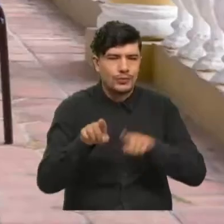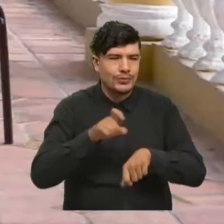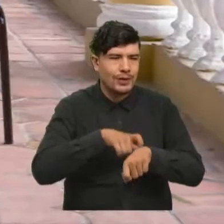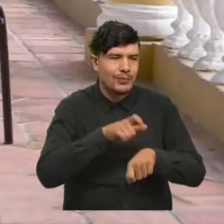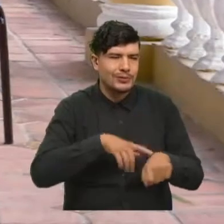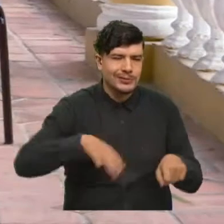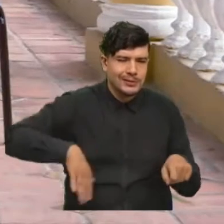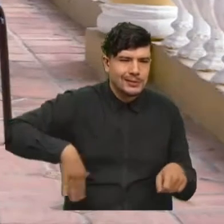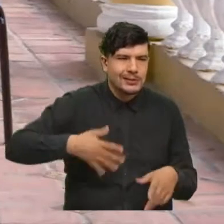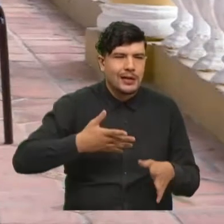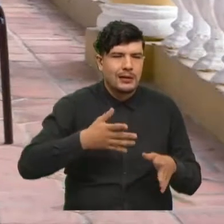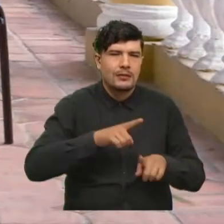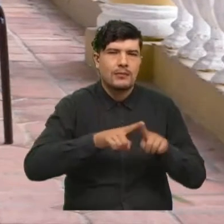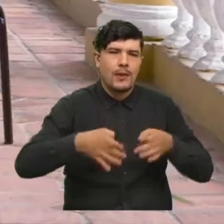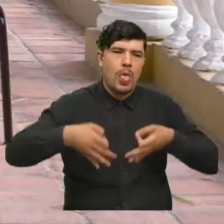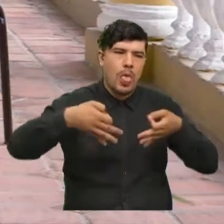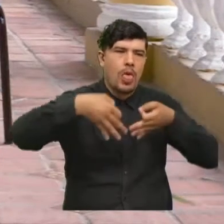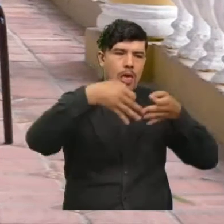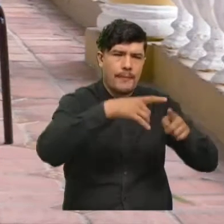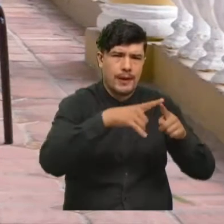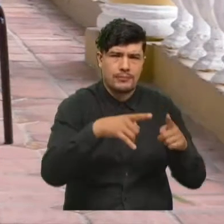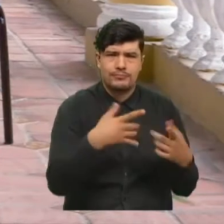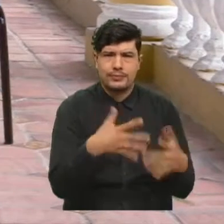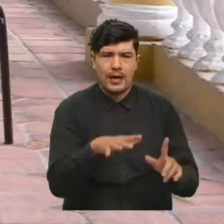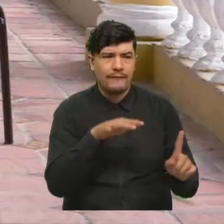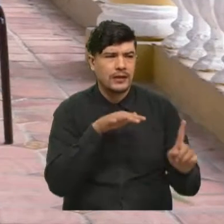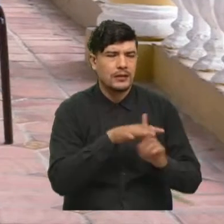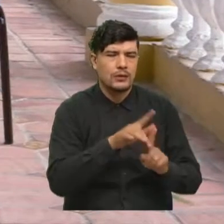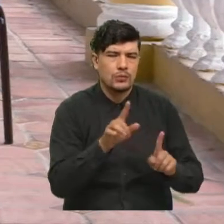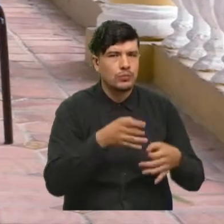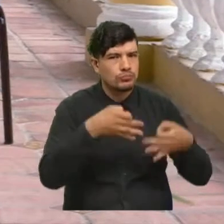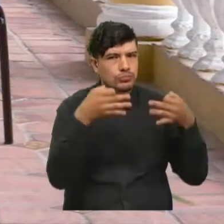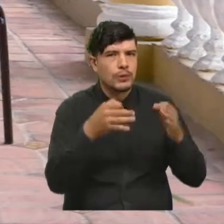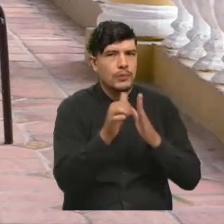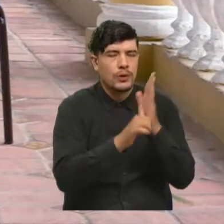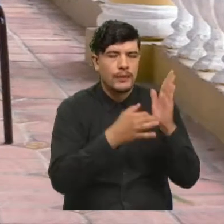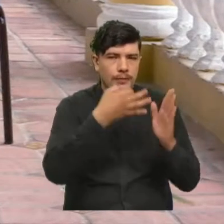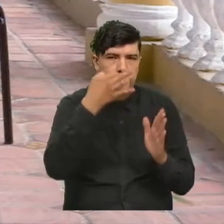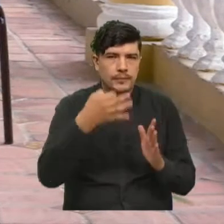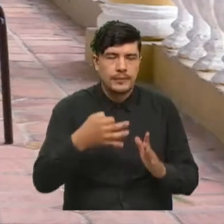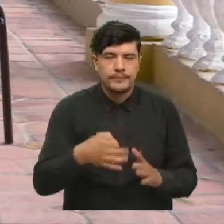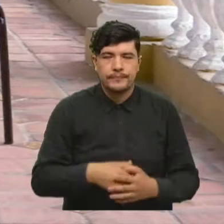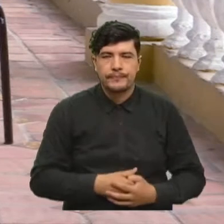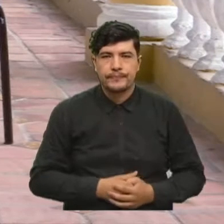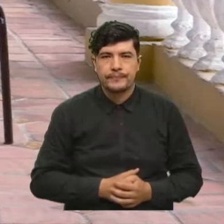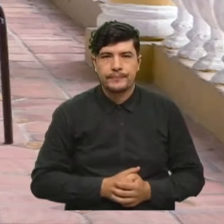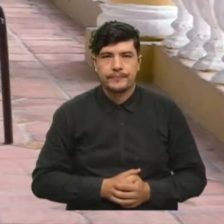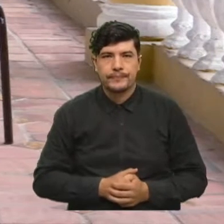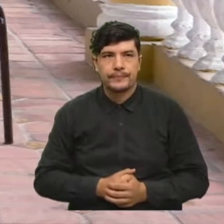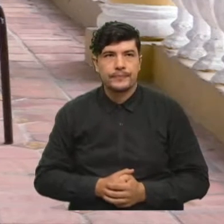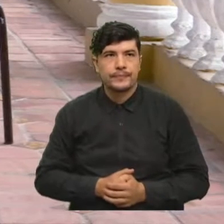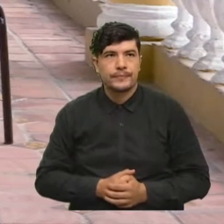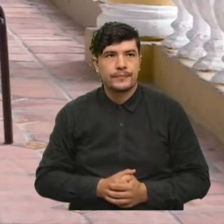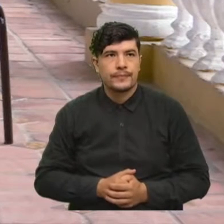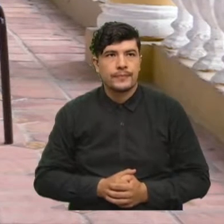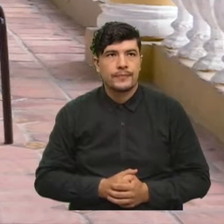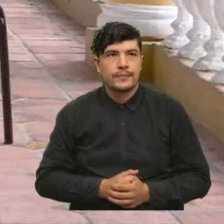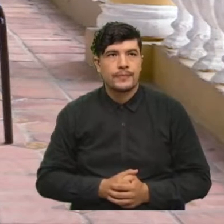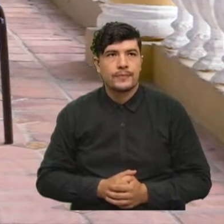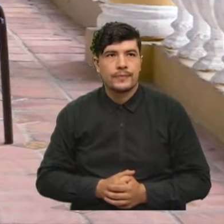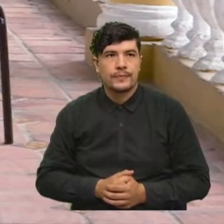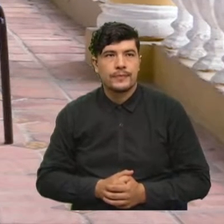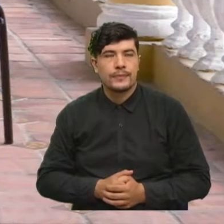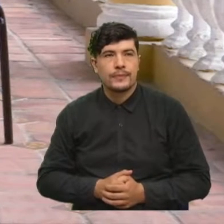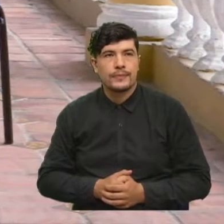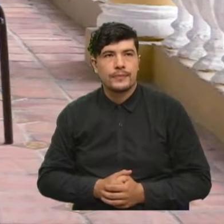son situaciones ya ajenas a lo que tienen cumplimiento el programa alimentación escolar en el departamento de santander el gobernador bolsitas con mercados que